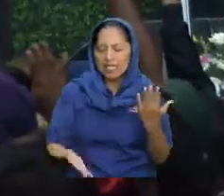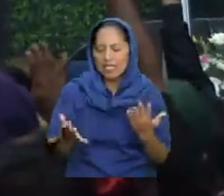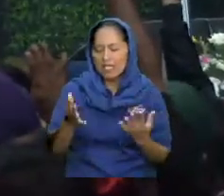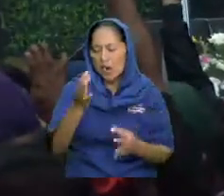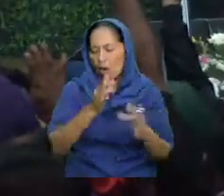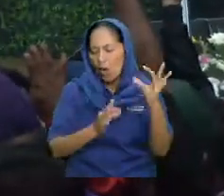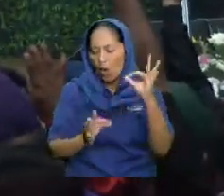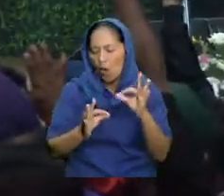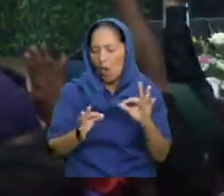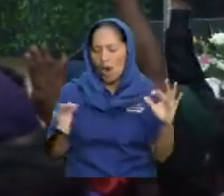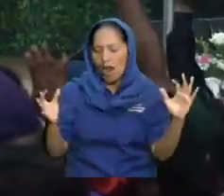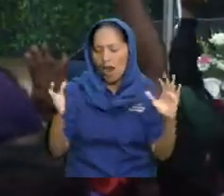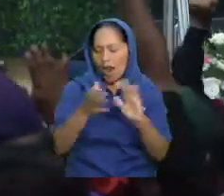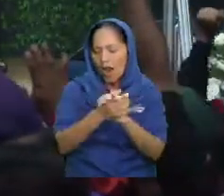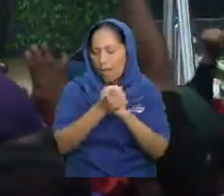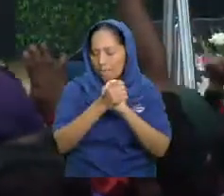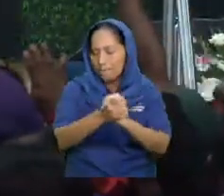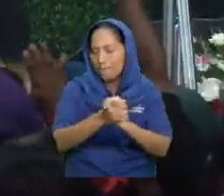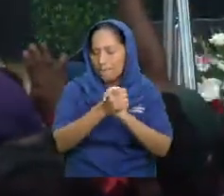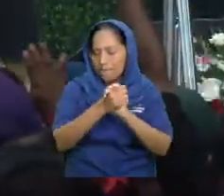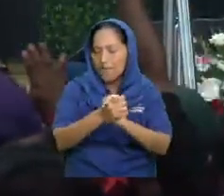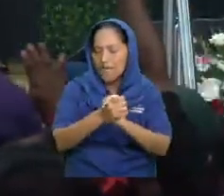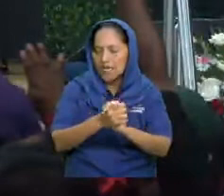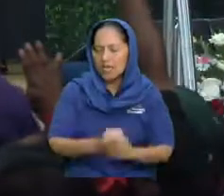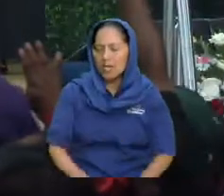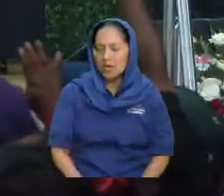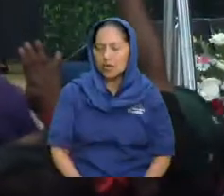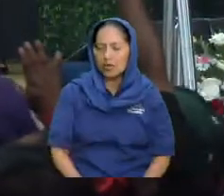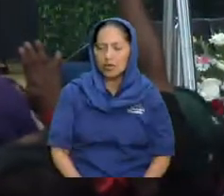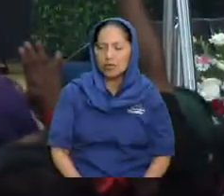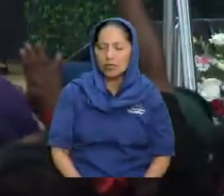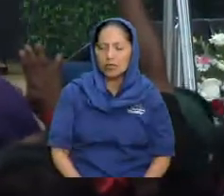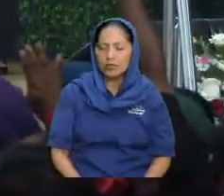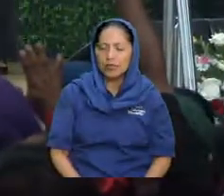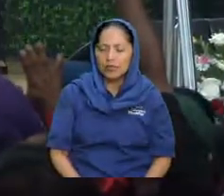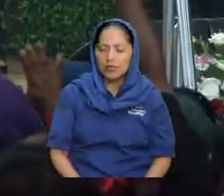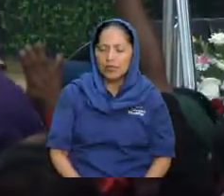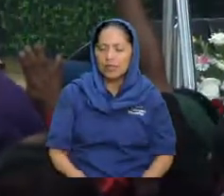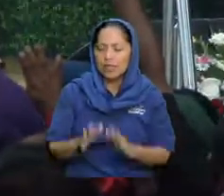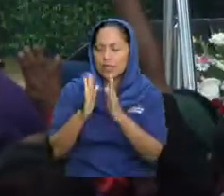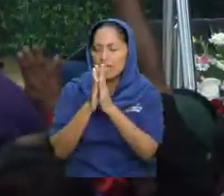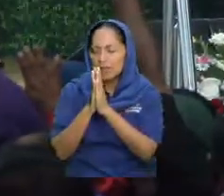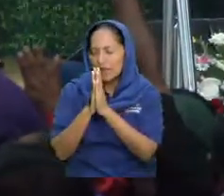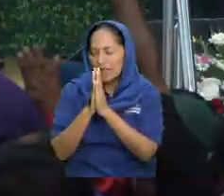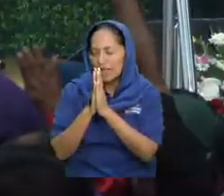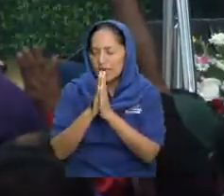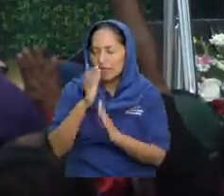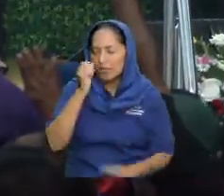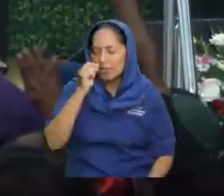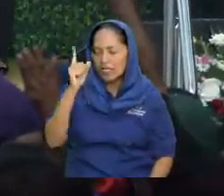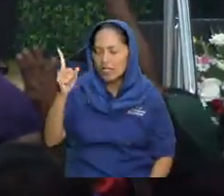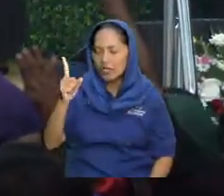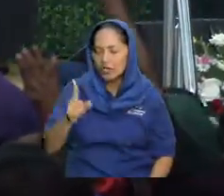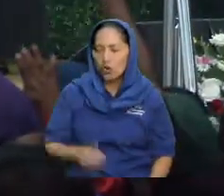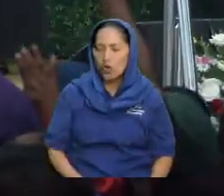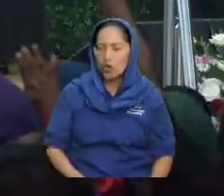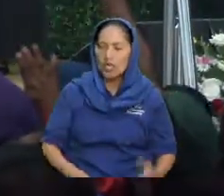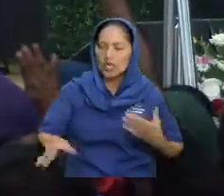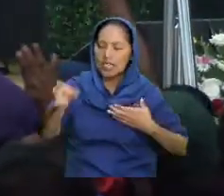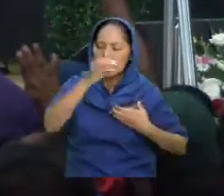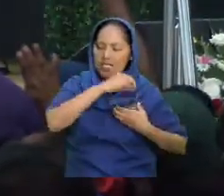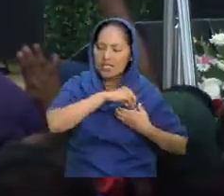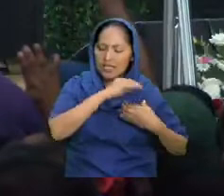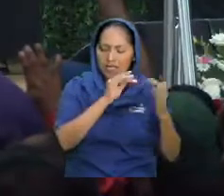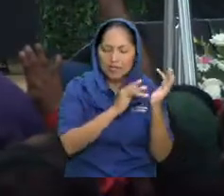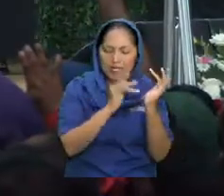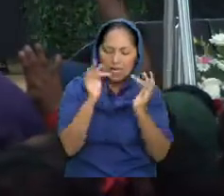favor, nuestros padres, nuestros hermanos, nuestros nietos, nuestro núcleo familiar, que se convierta a ti.